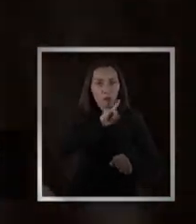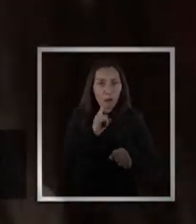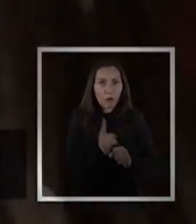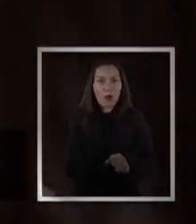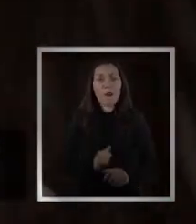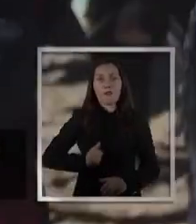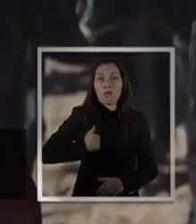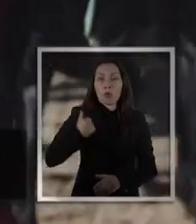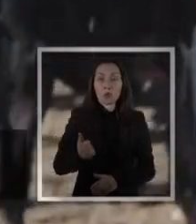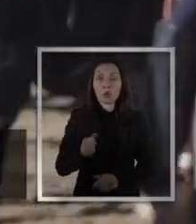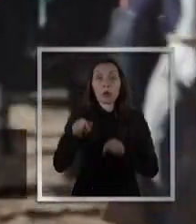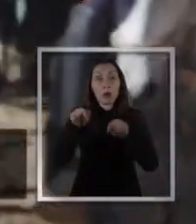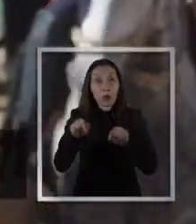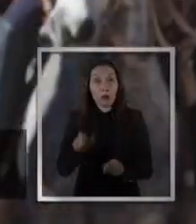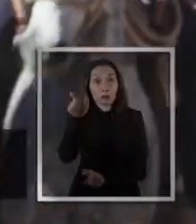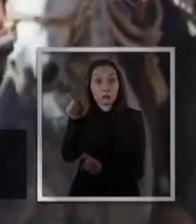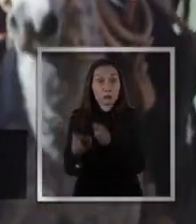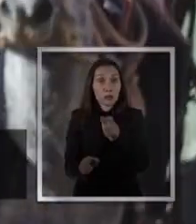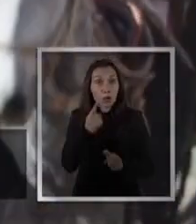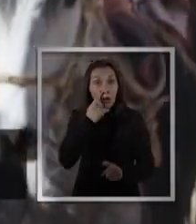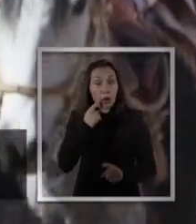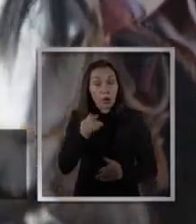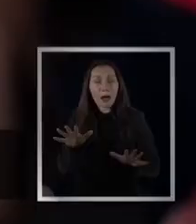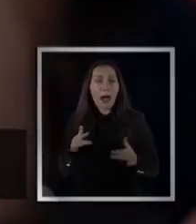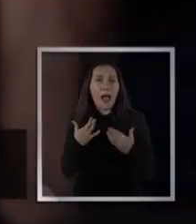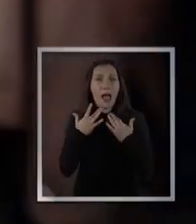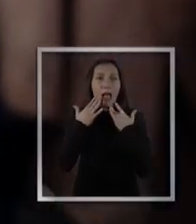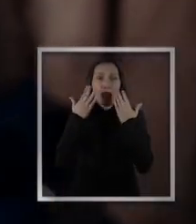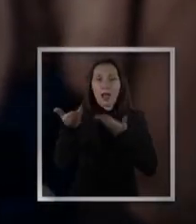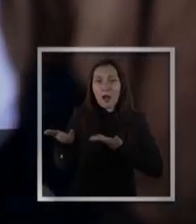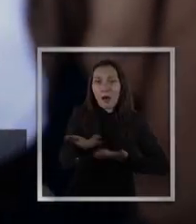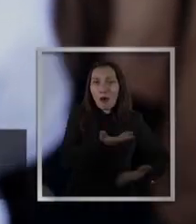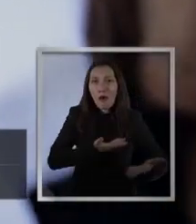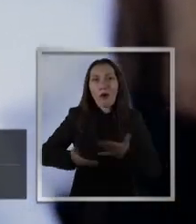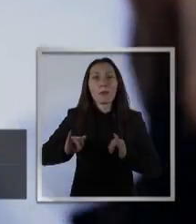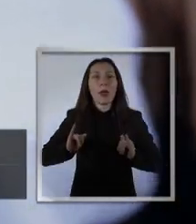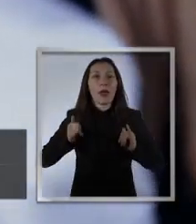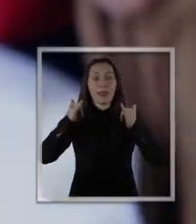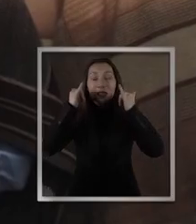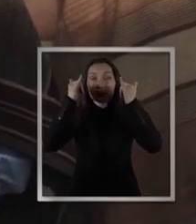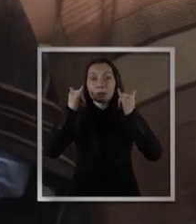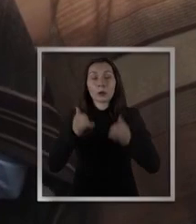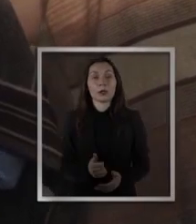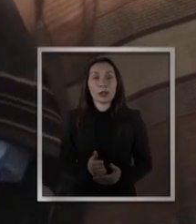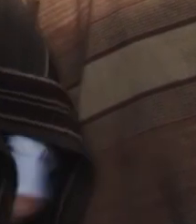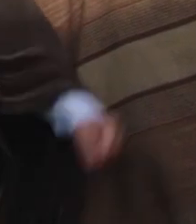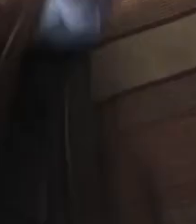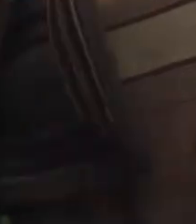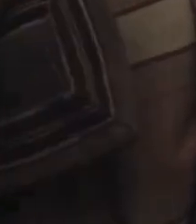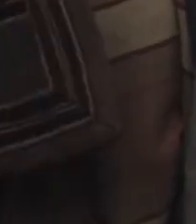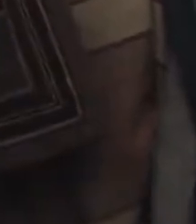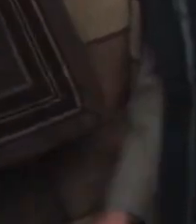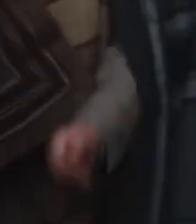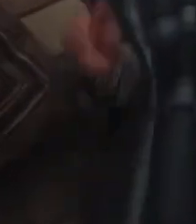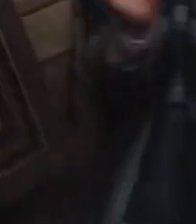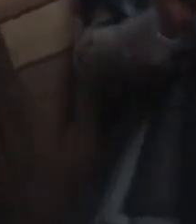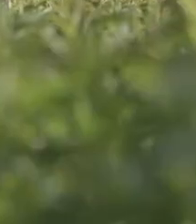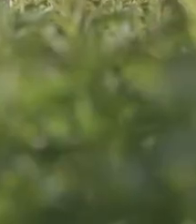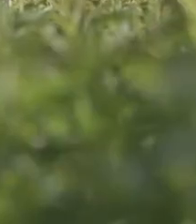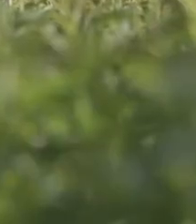y voluntad. Eso somos, alegría, compartir y disfrutar, saber pararnos